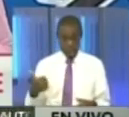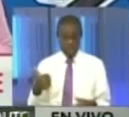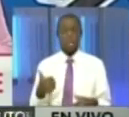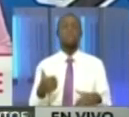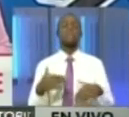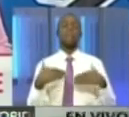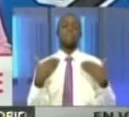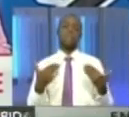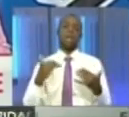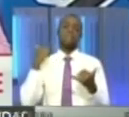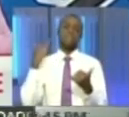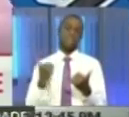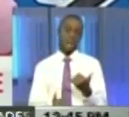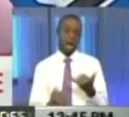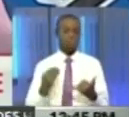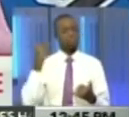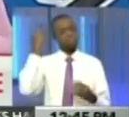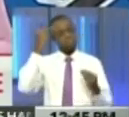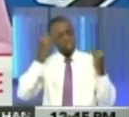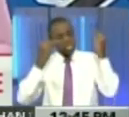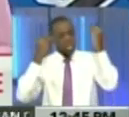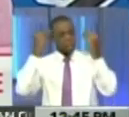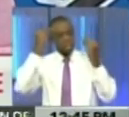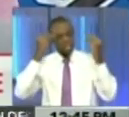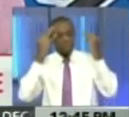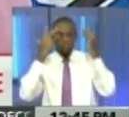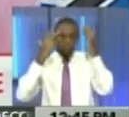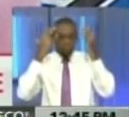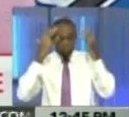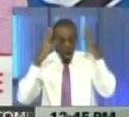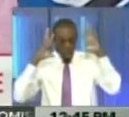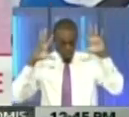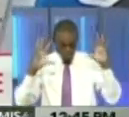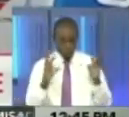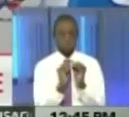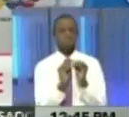que tenemos que ofrecer con base a lo que es